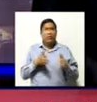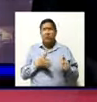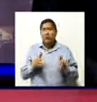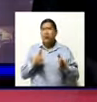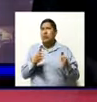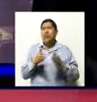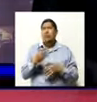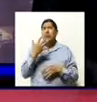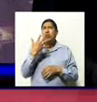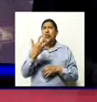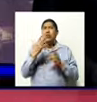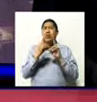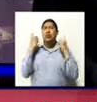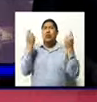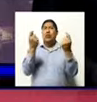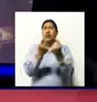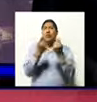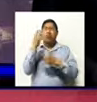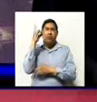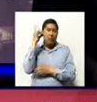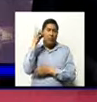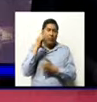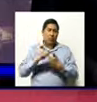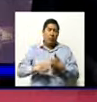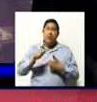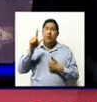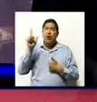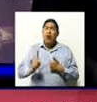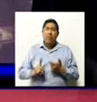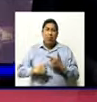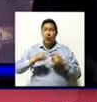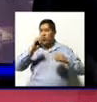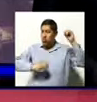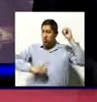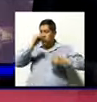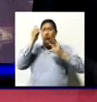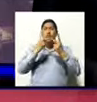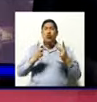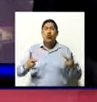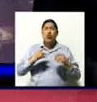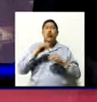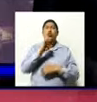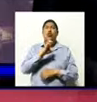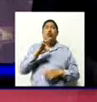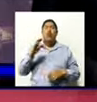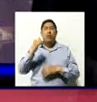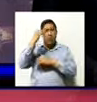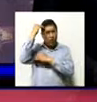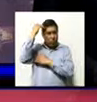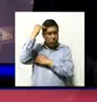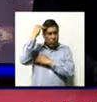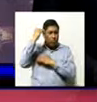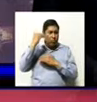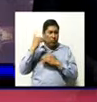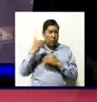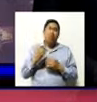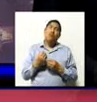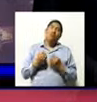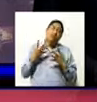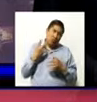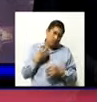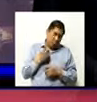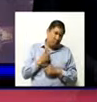menos 5 departamentos del país. La Paz, Oruro, Potosí, Cochabamba, Santa Cruz han sido los